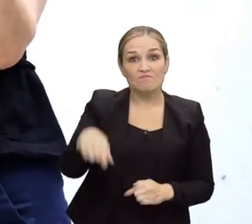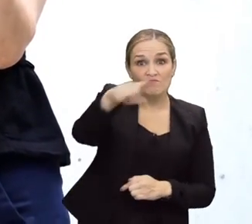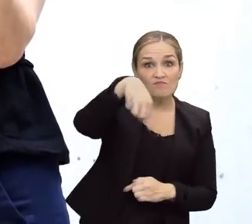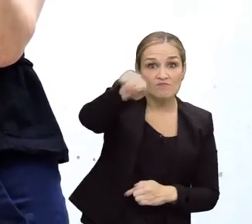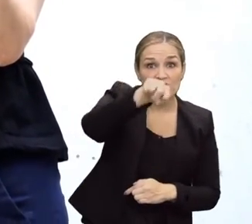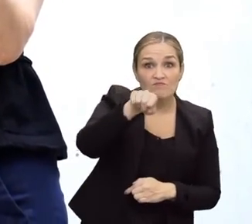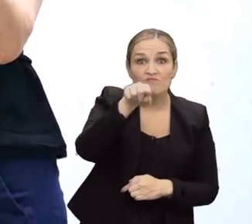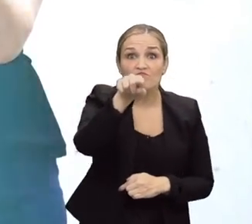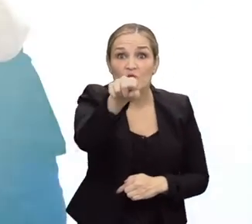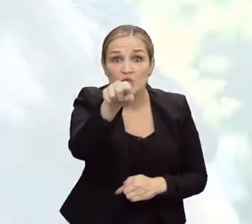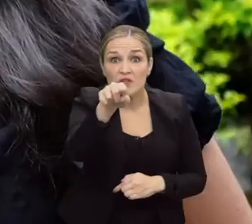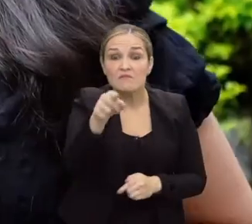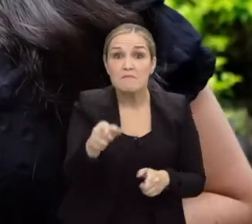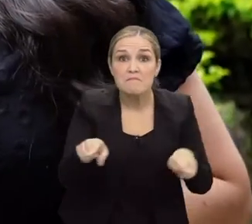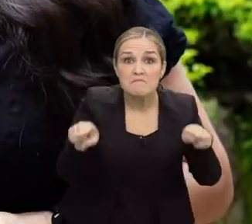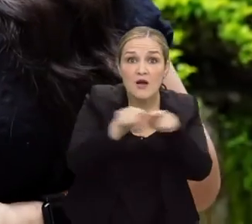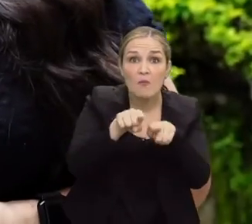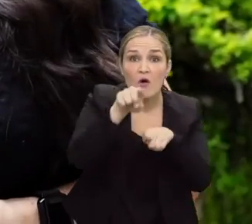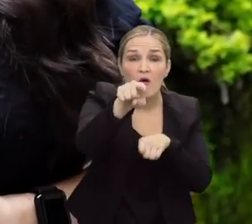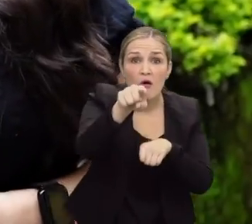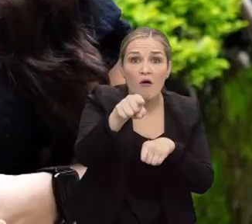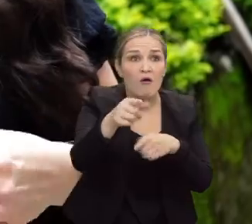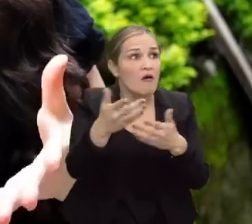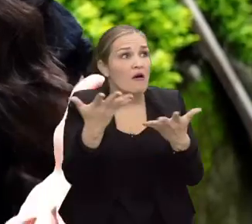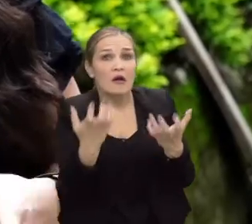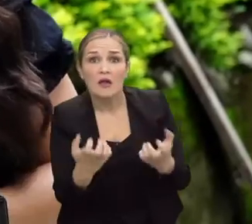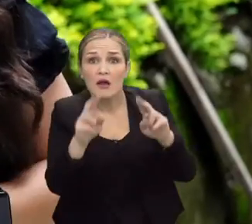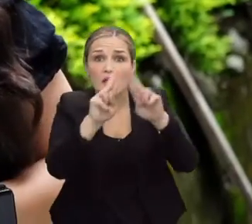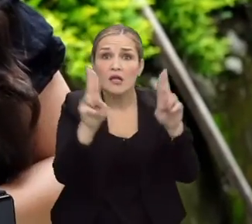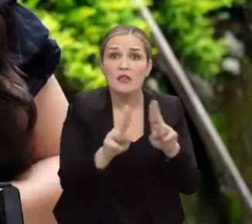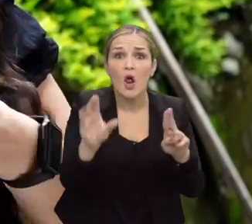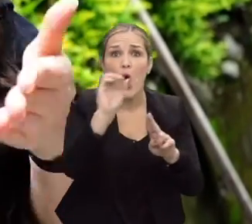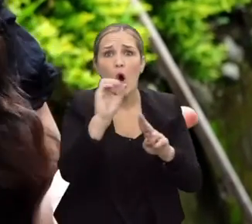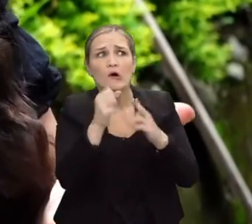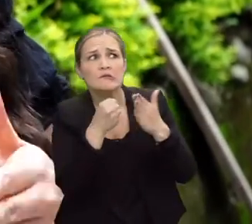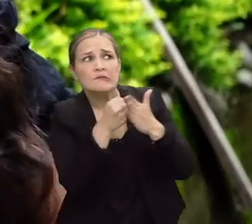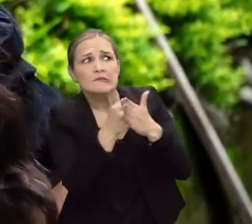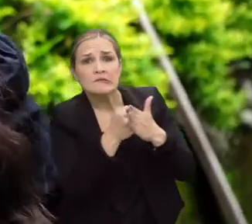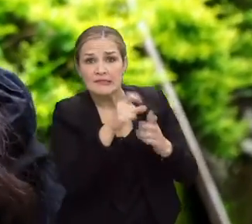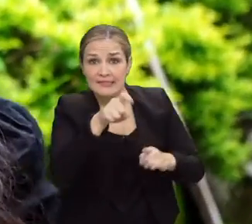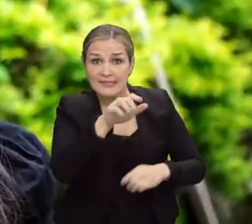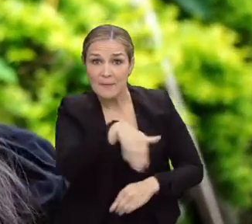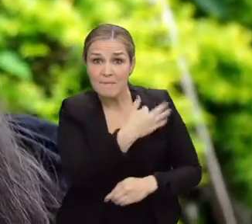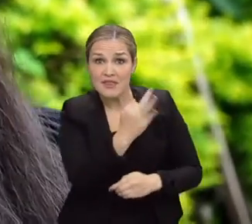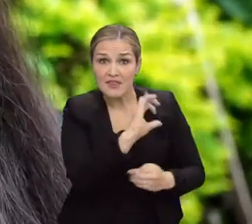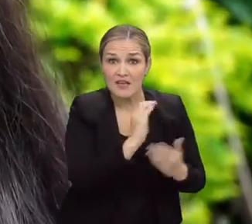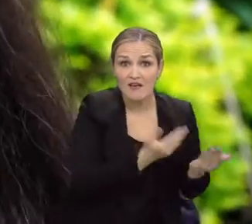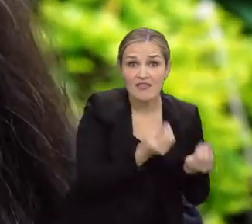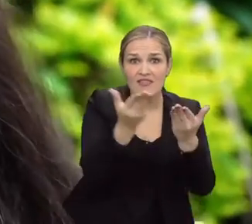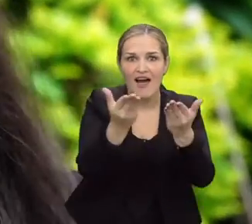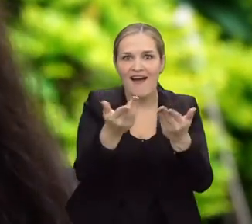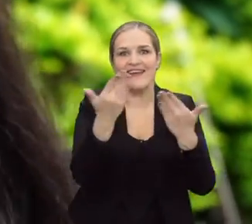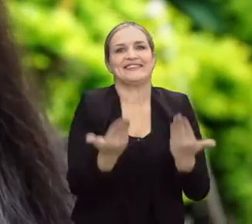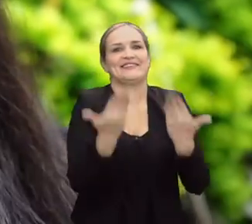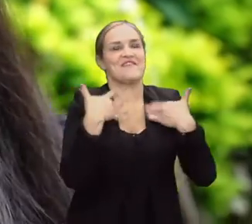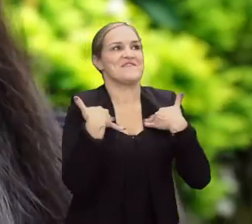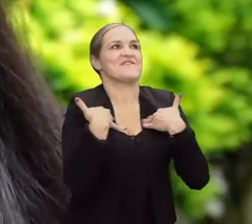Así que si ustedes en ese momento no han accedido o están accediendo a ese beneficio,